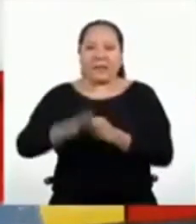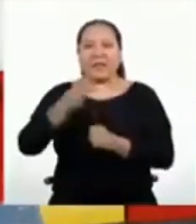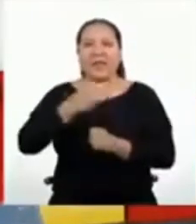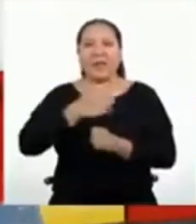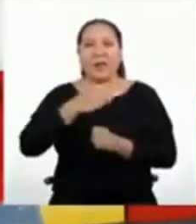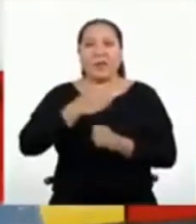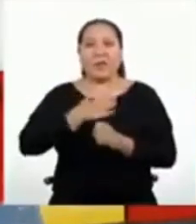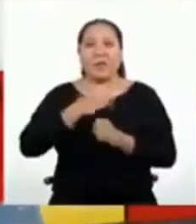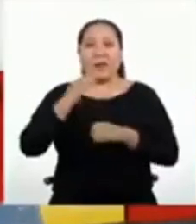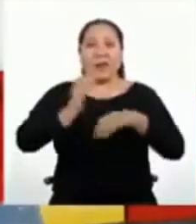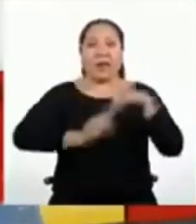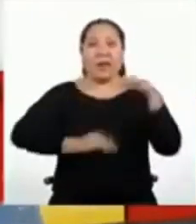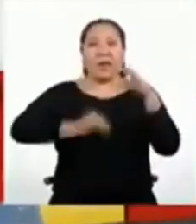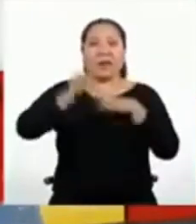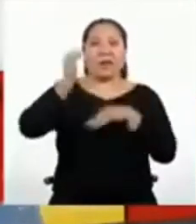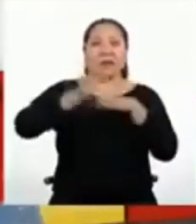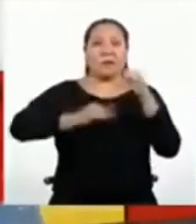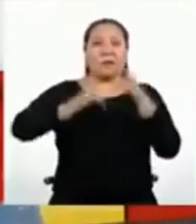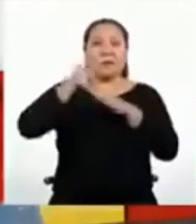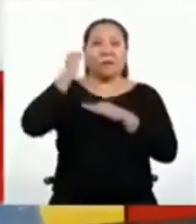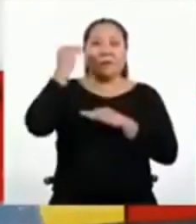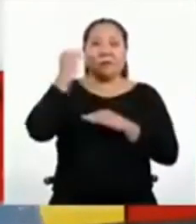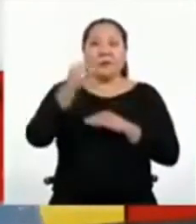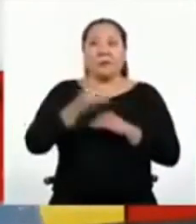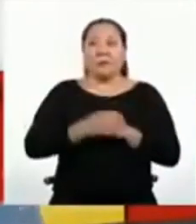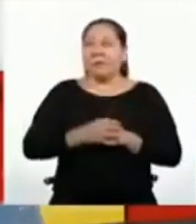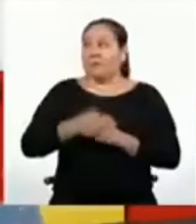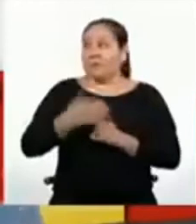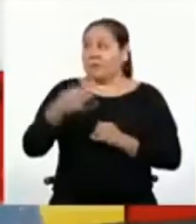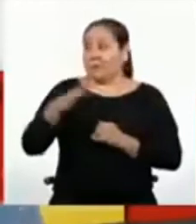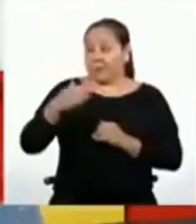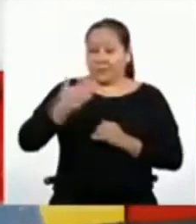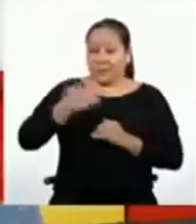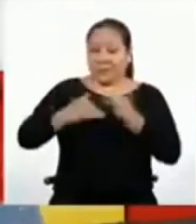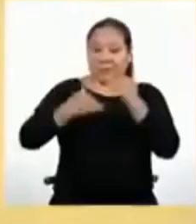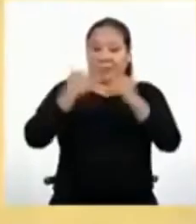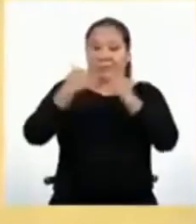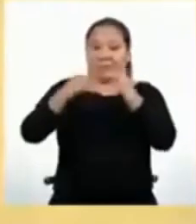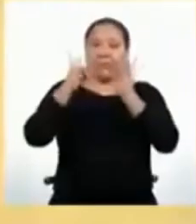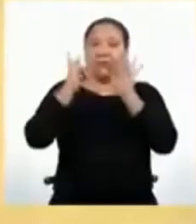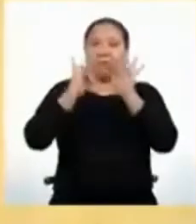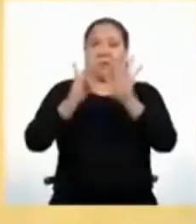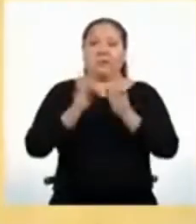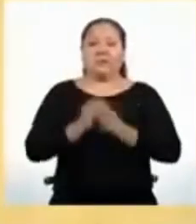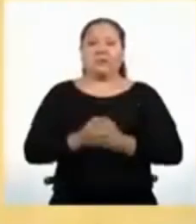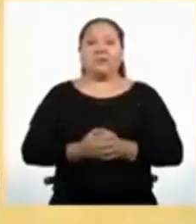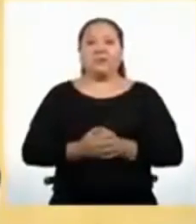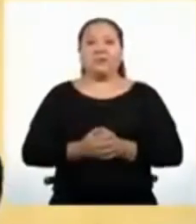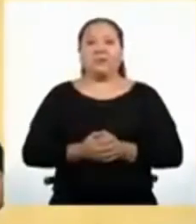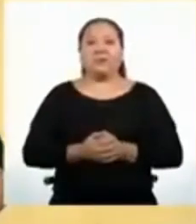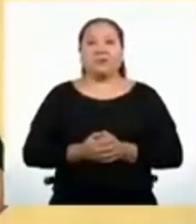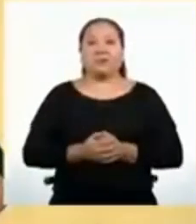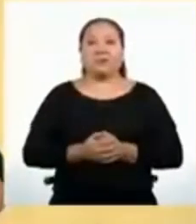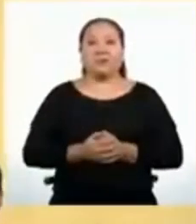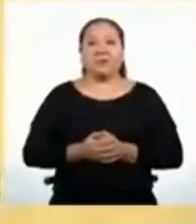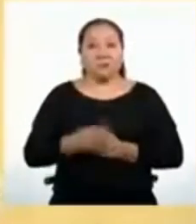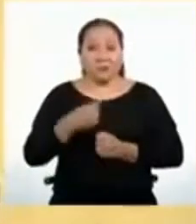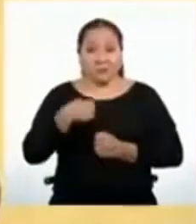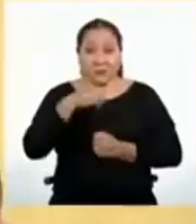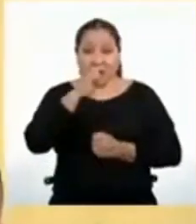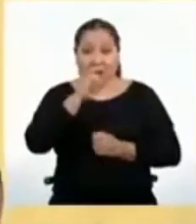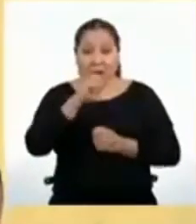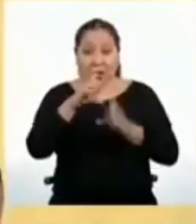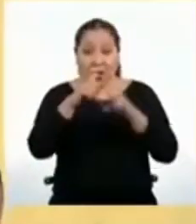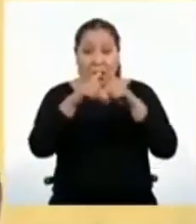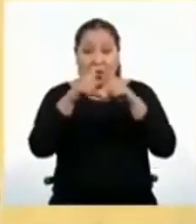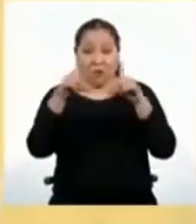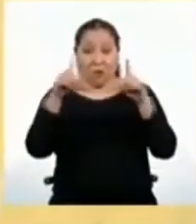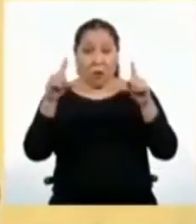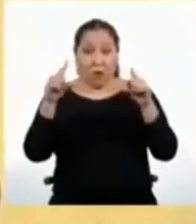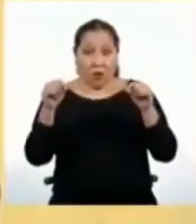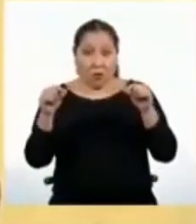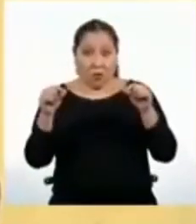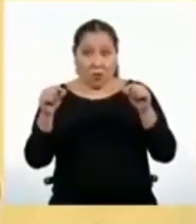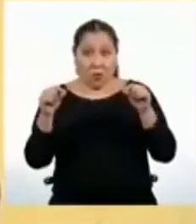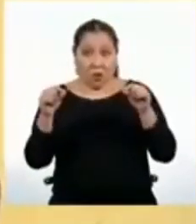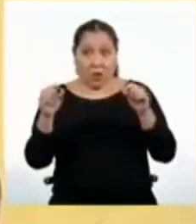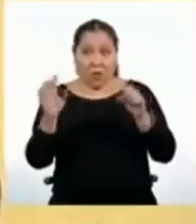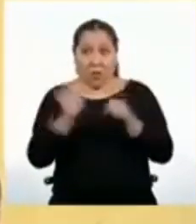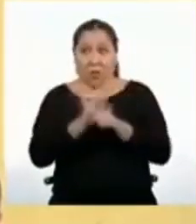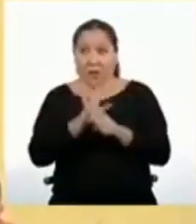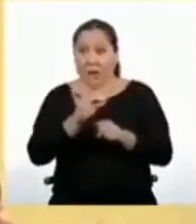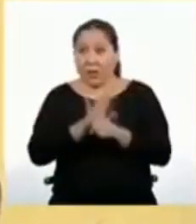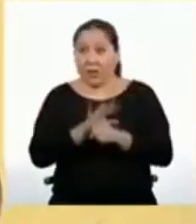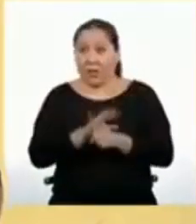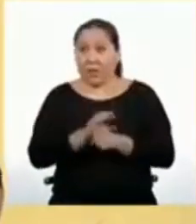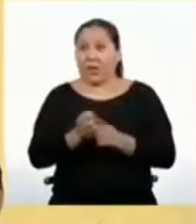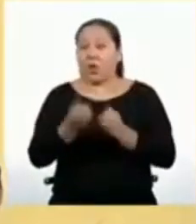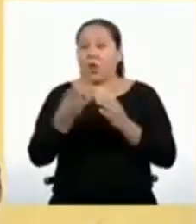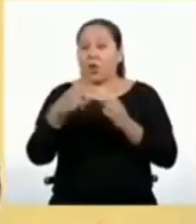mi castillo para tener 7 pisos? Si tenemos la fórmula general para conocer la cantidad de naipes que